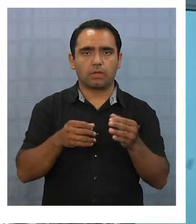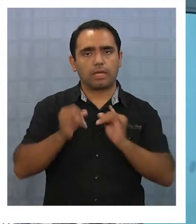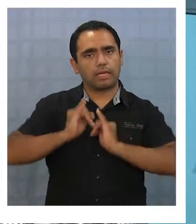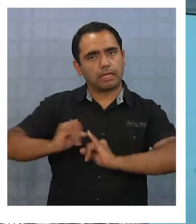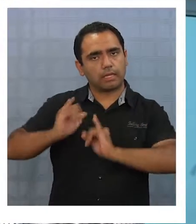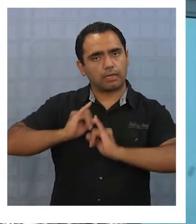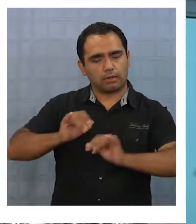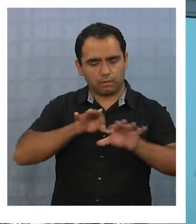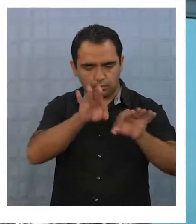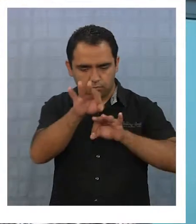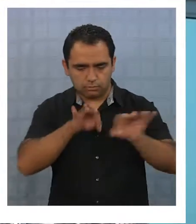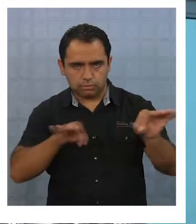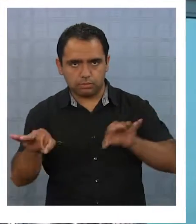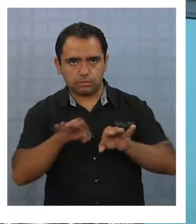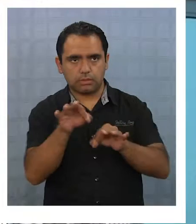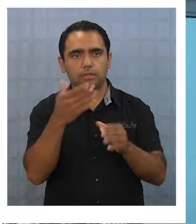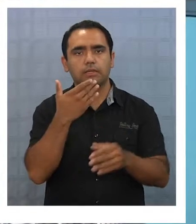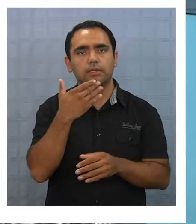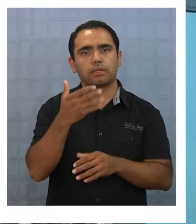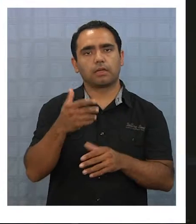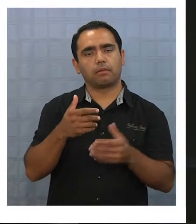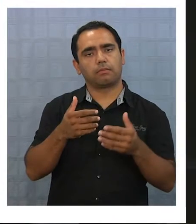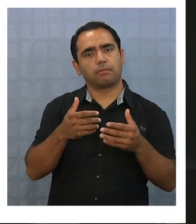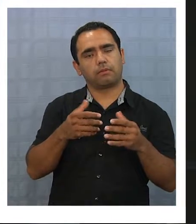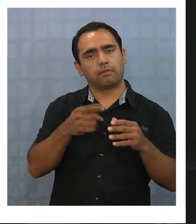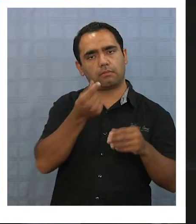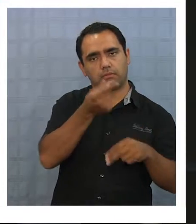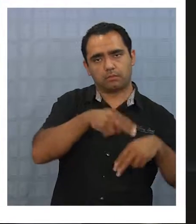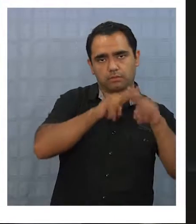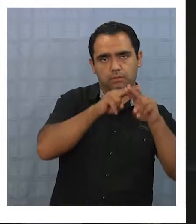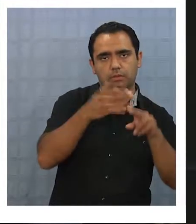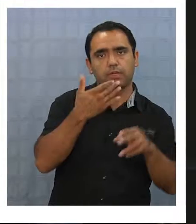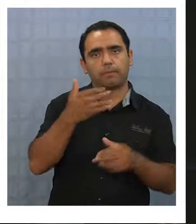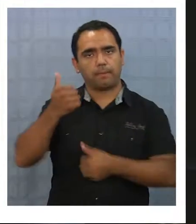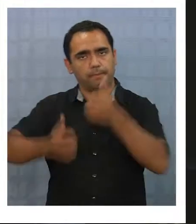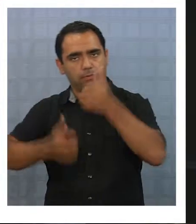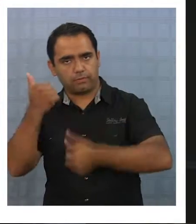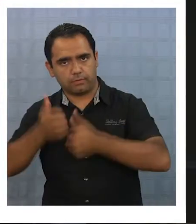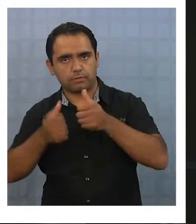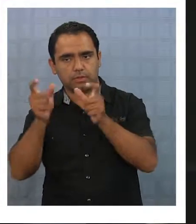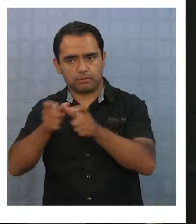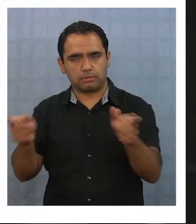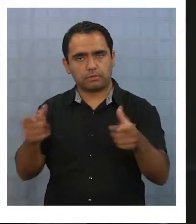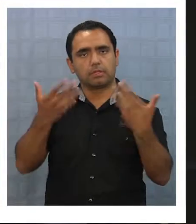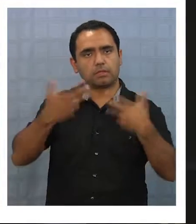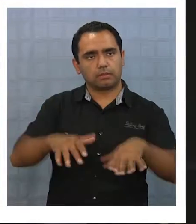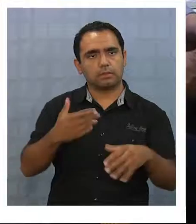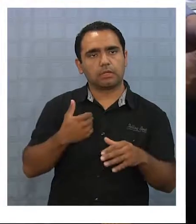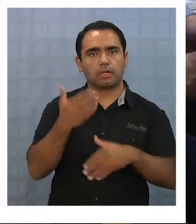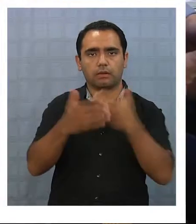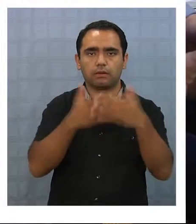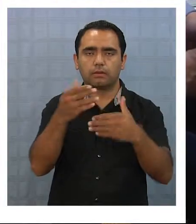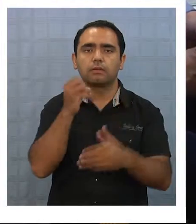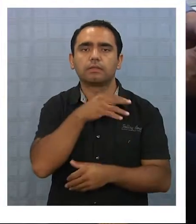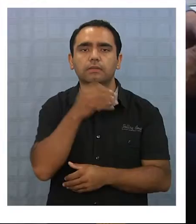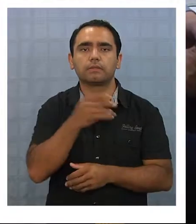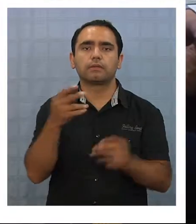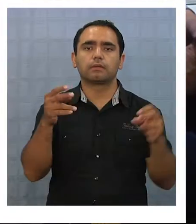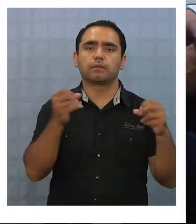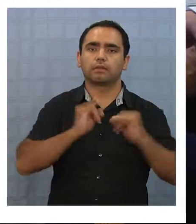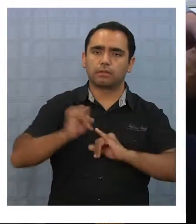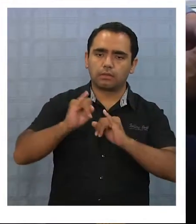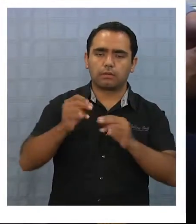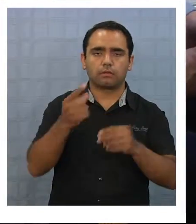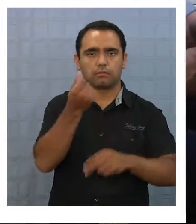ingeniería de detalle, hemos dispuesto de los recursos y de los profesionales para poder avanzar lo más rápido posible y tener una